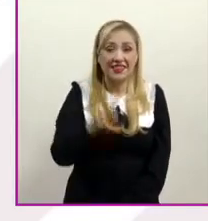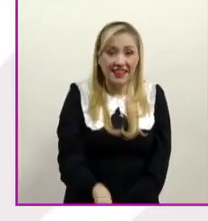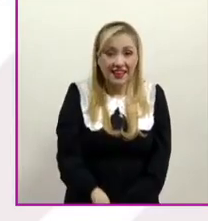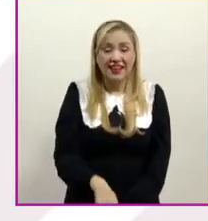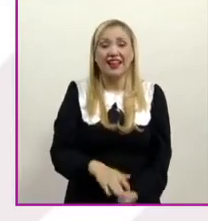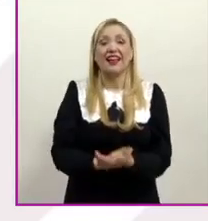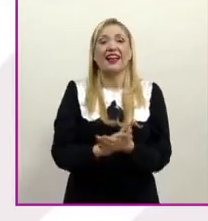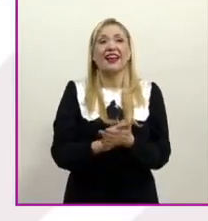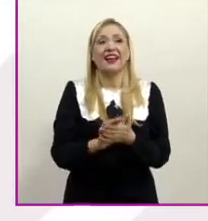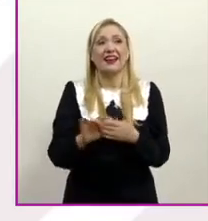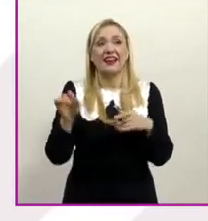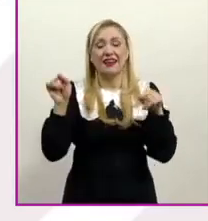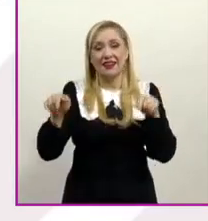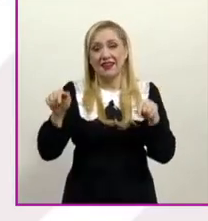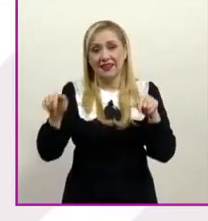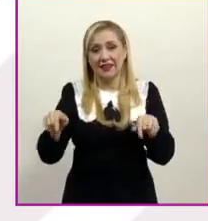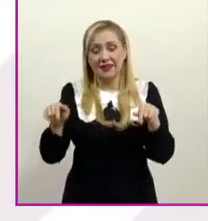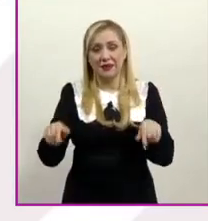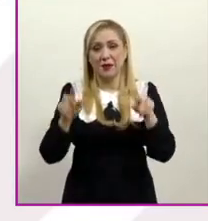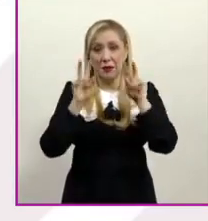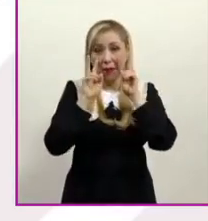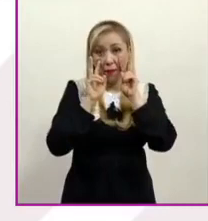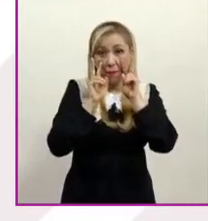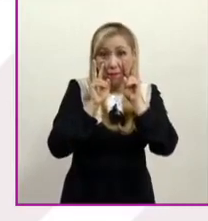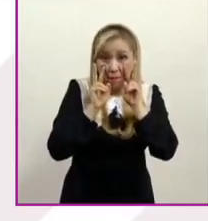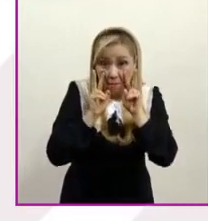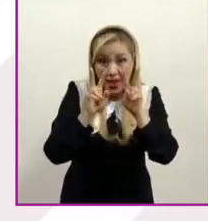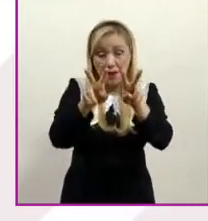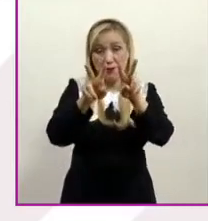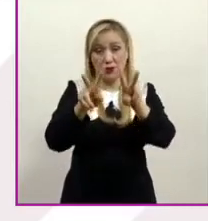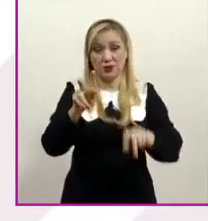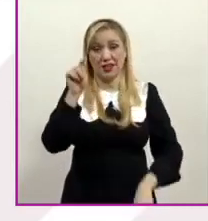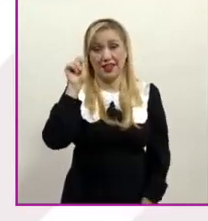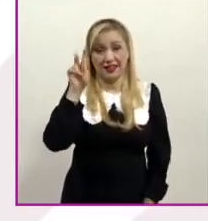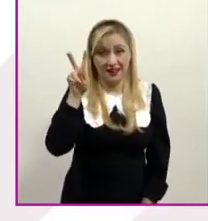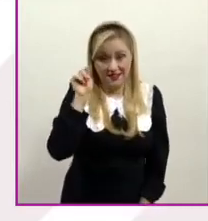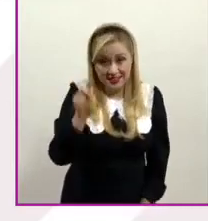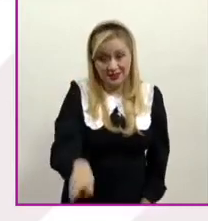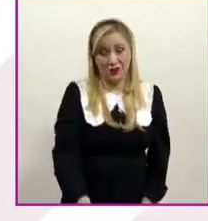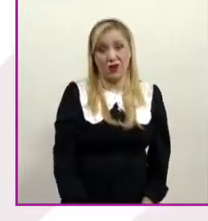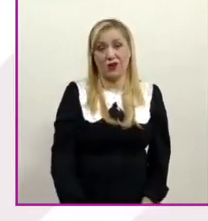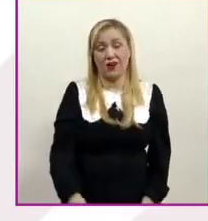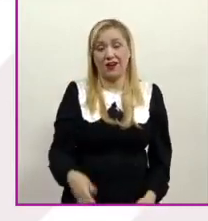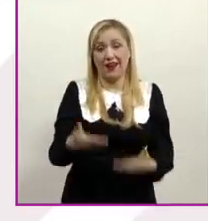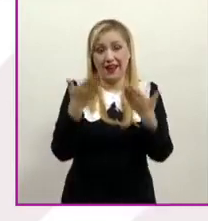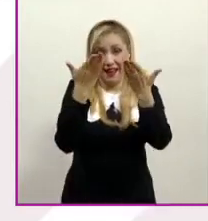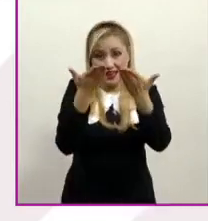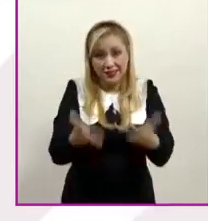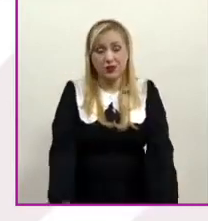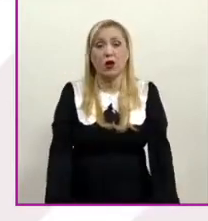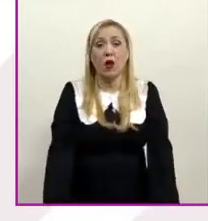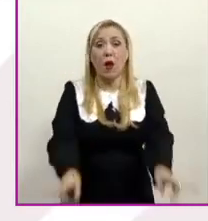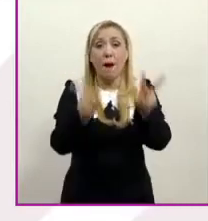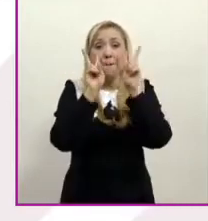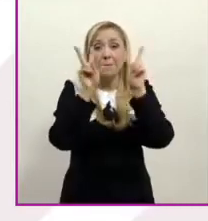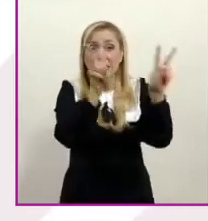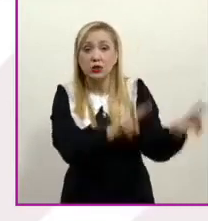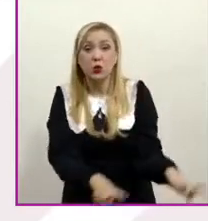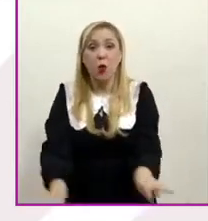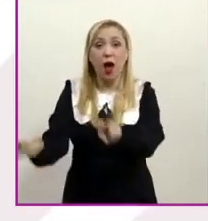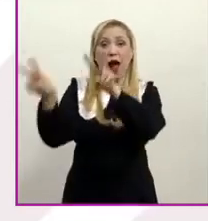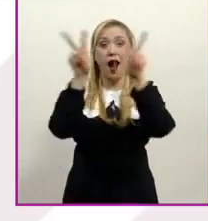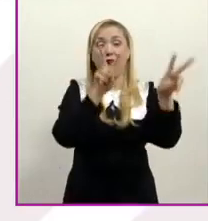través de lo que vemos, lo que consumimos en la televisión, o sea, esta representación visual de las